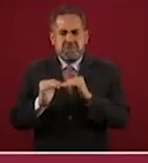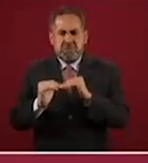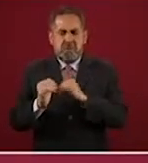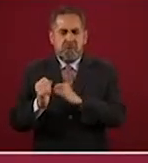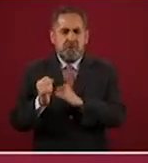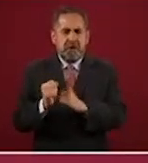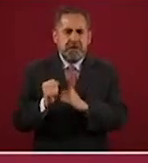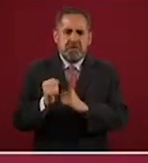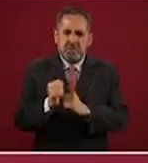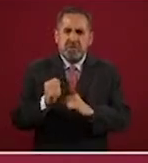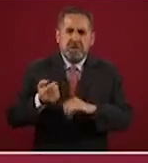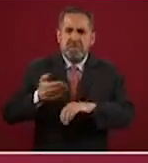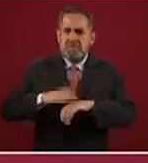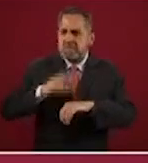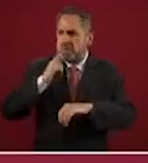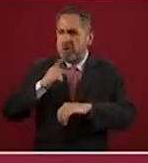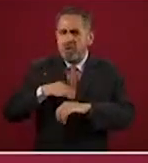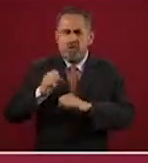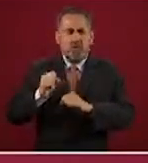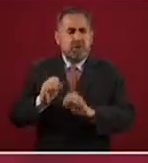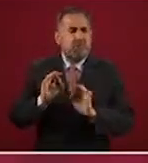contrario.